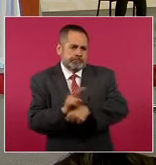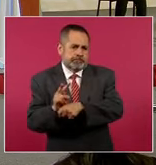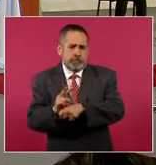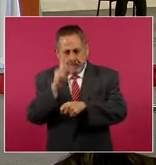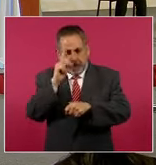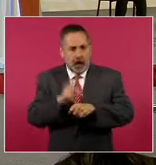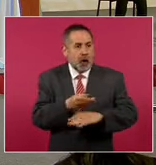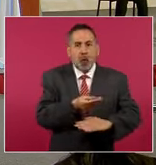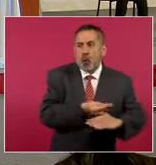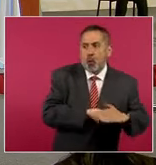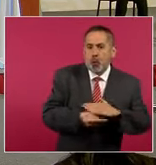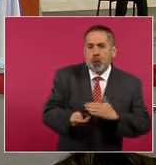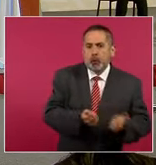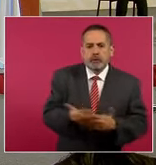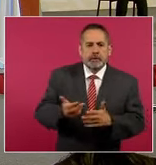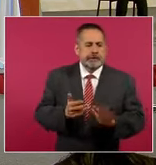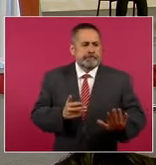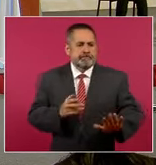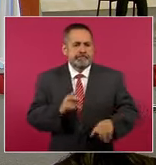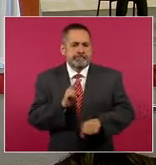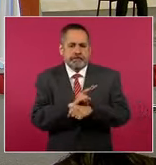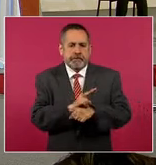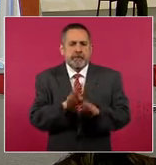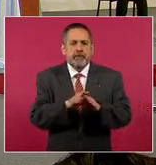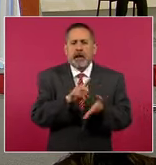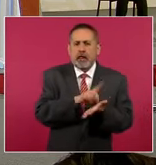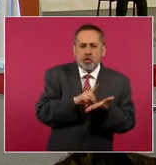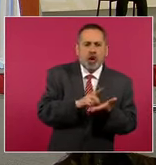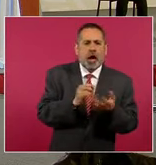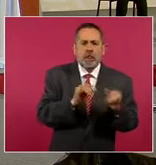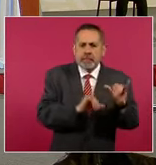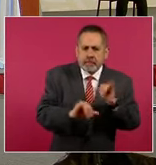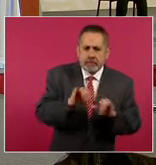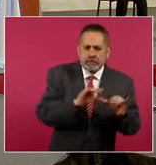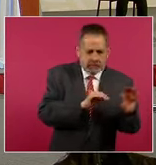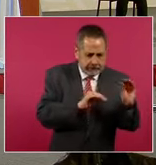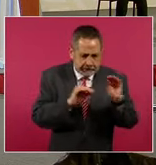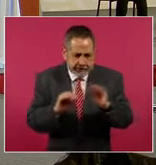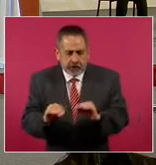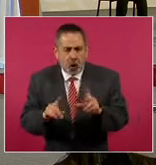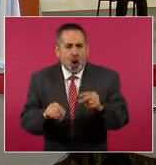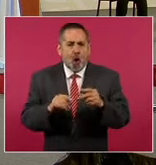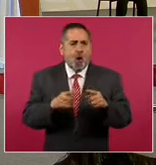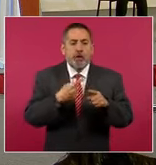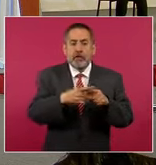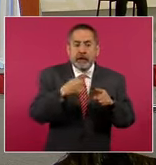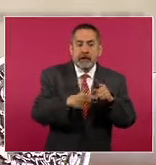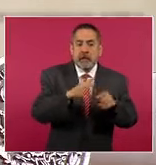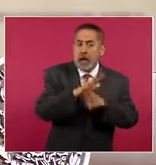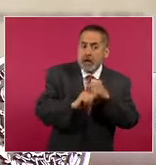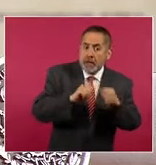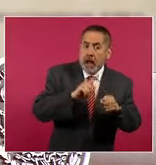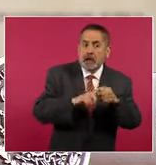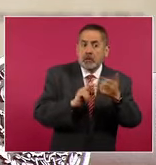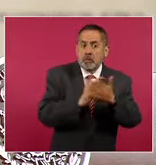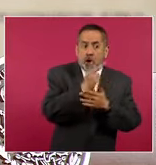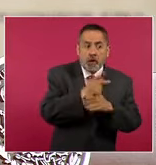el tráfico ilícito de estupefacientes, precursores químicos, incluyendo tráfico de especies de flora y fauna